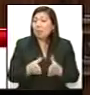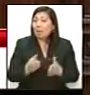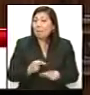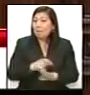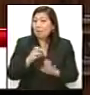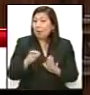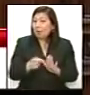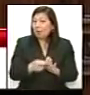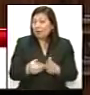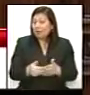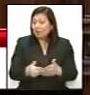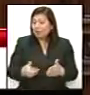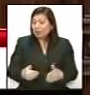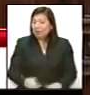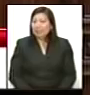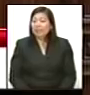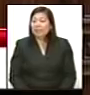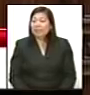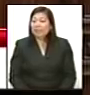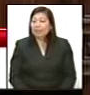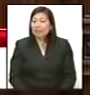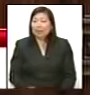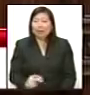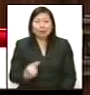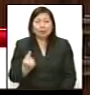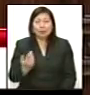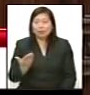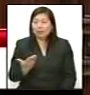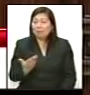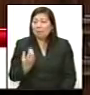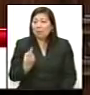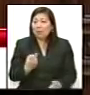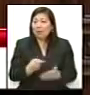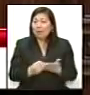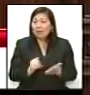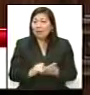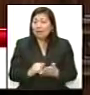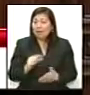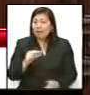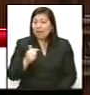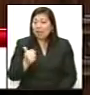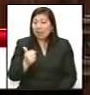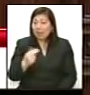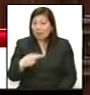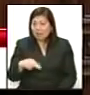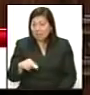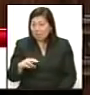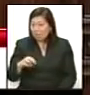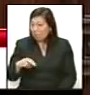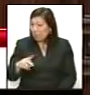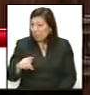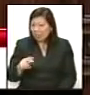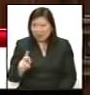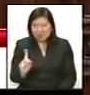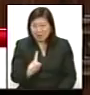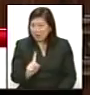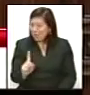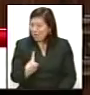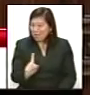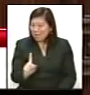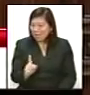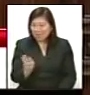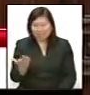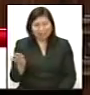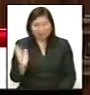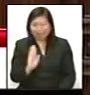una cláusula anticorrupción al costadito. No solamente porque está Graña y Montero, que es la socia principal de Odebrecht, por